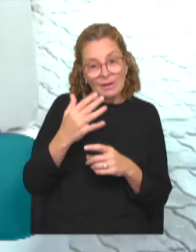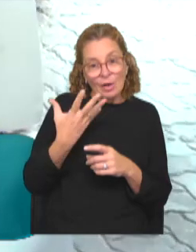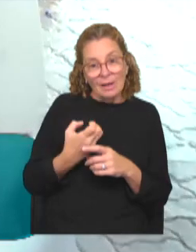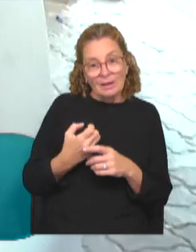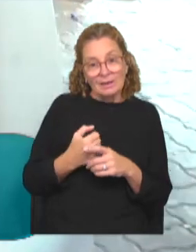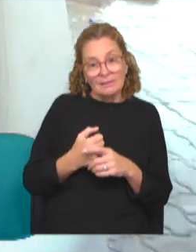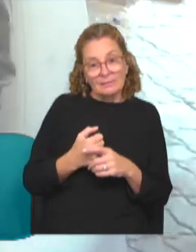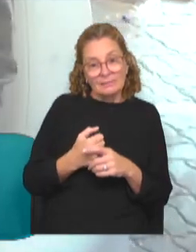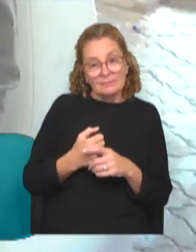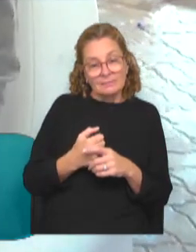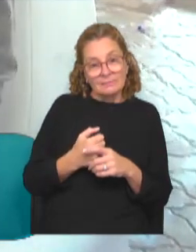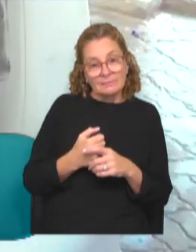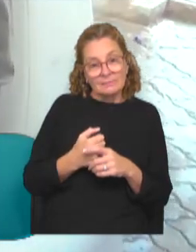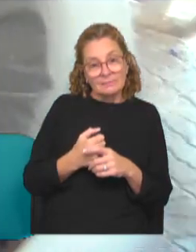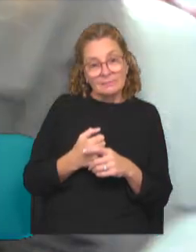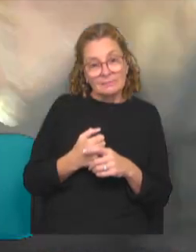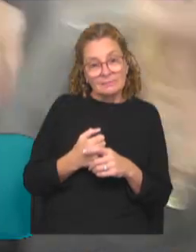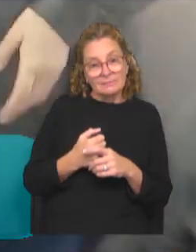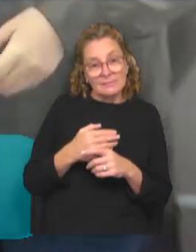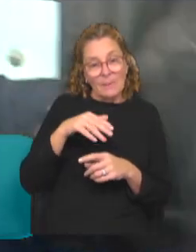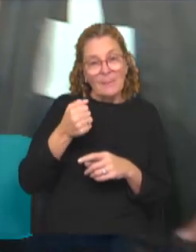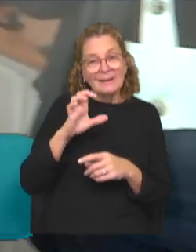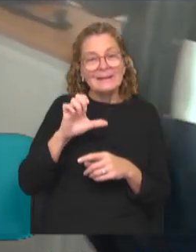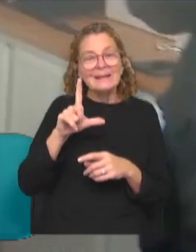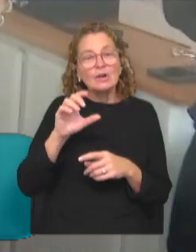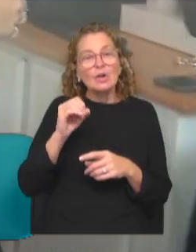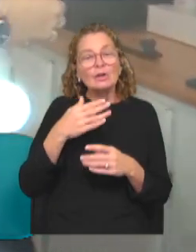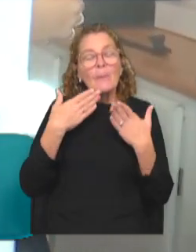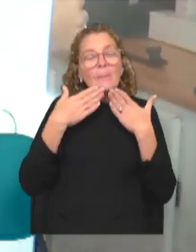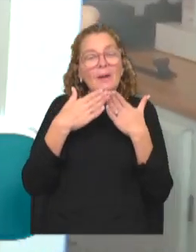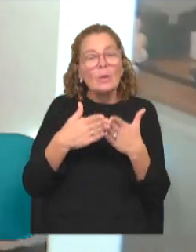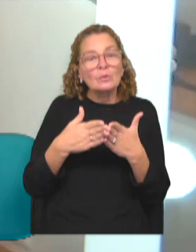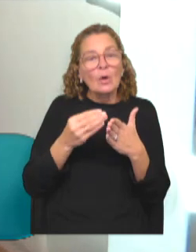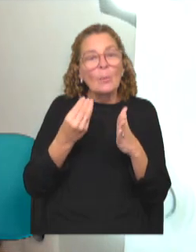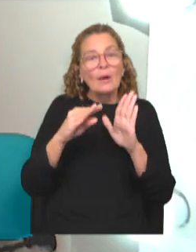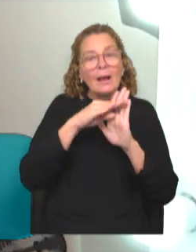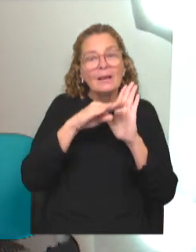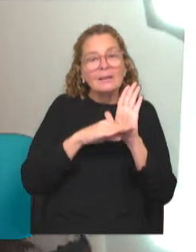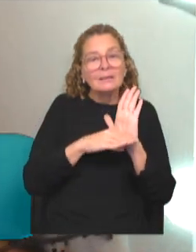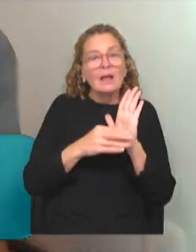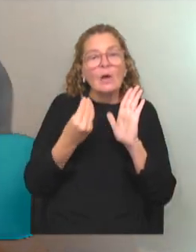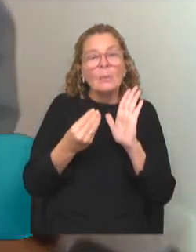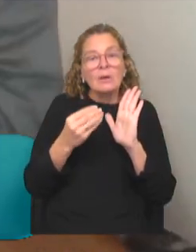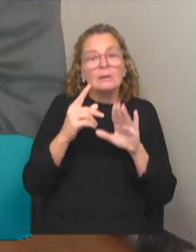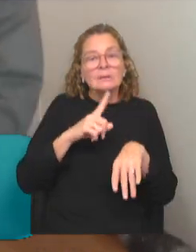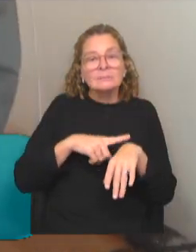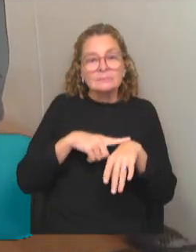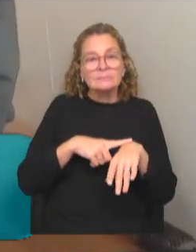querés. Claro, es fundamental. Marcelo, y te hago una consulta. ¿Cómo es el tema de agenda? O sea, ¿te pedís un